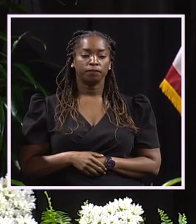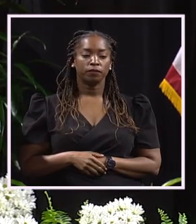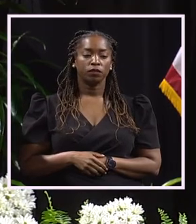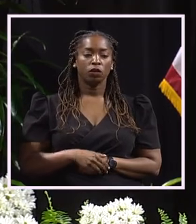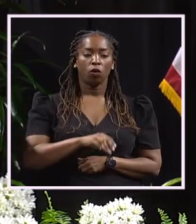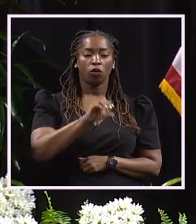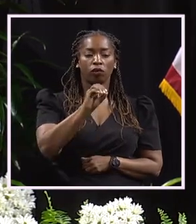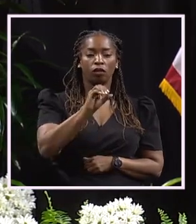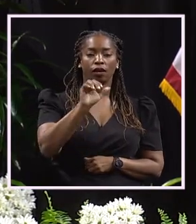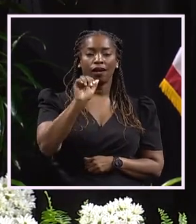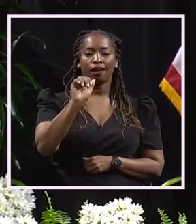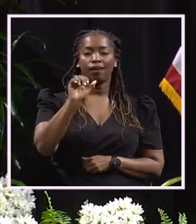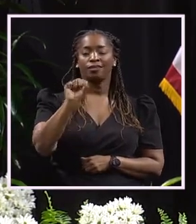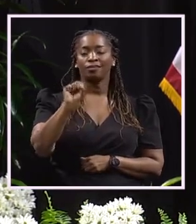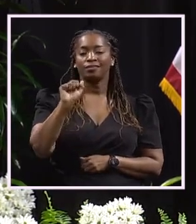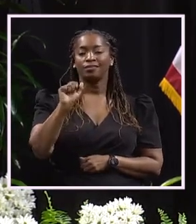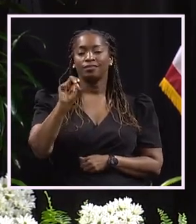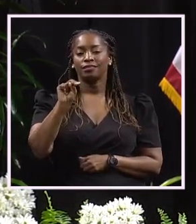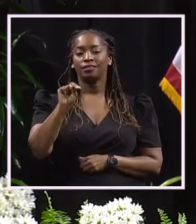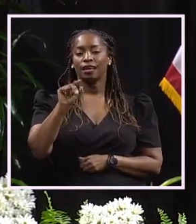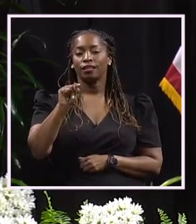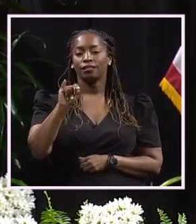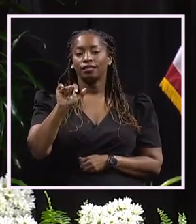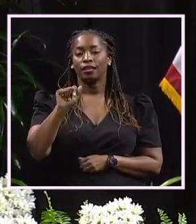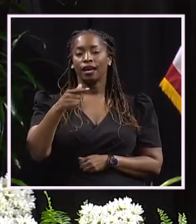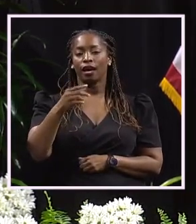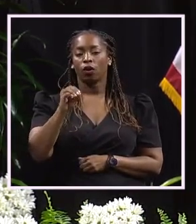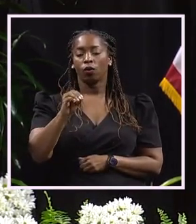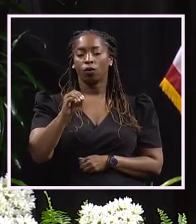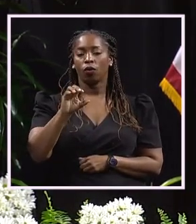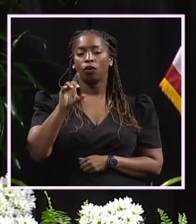Octavio Adrian Santiago de los Santos,